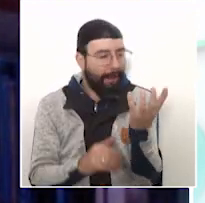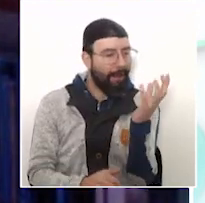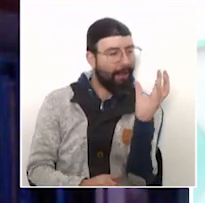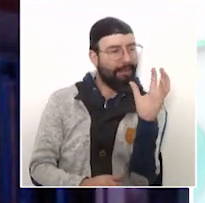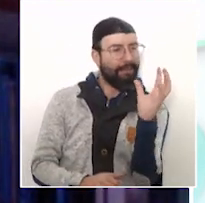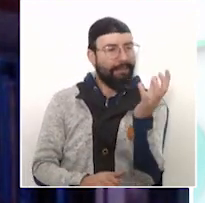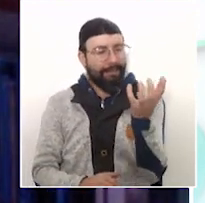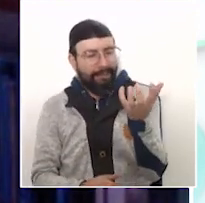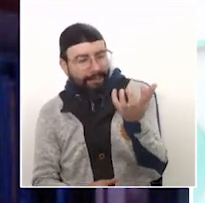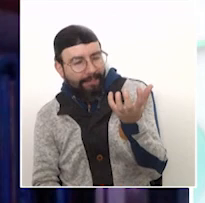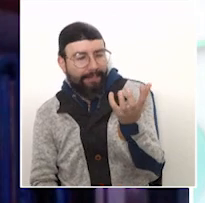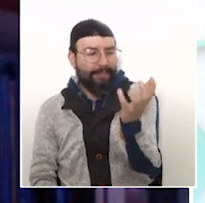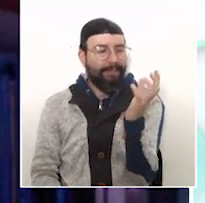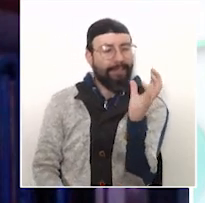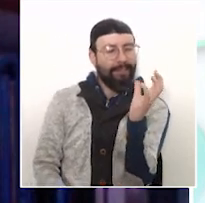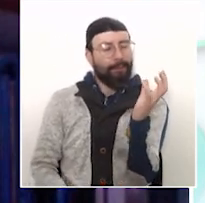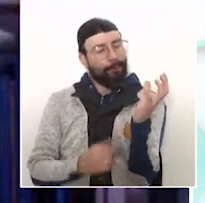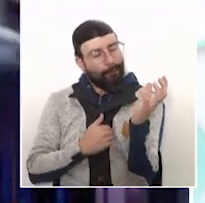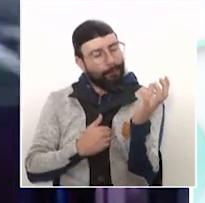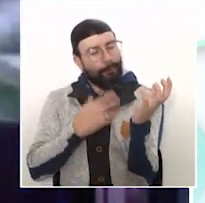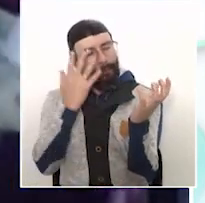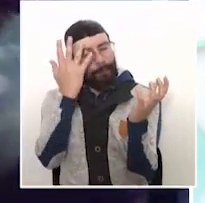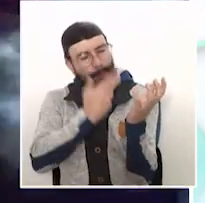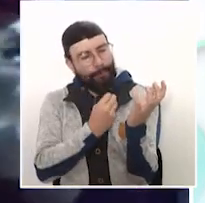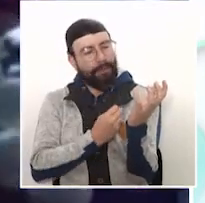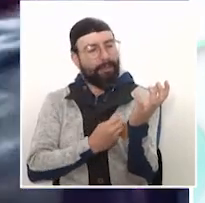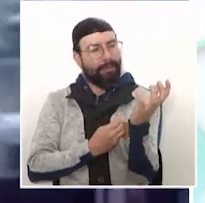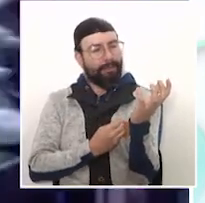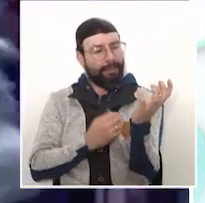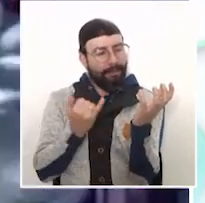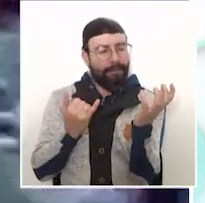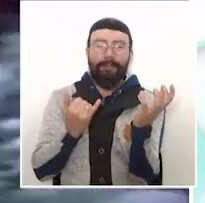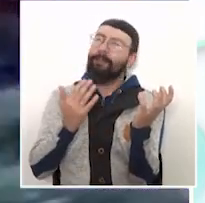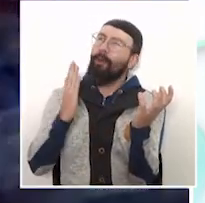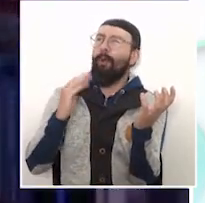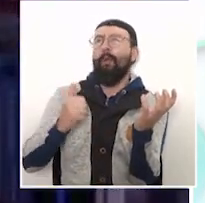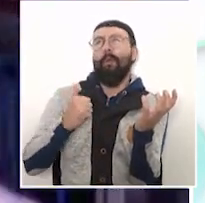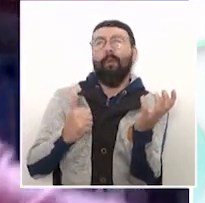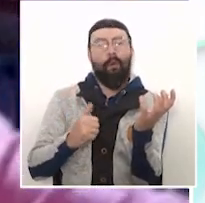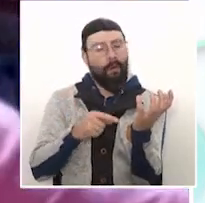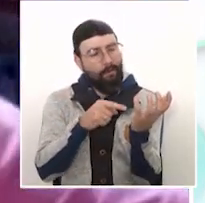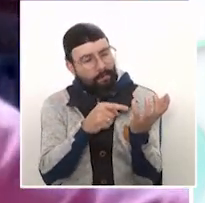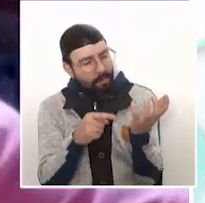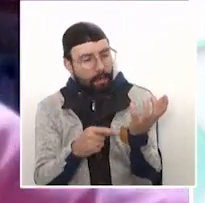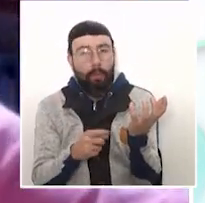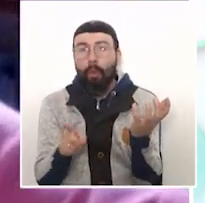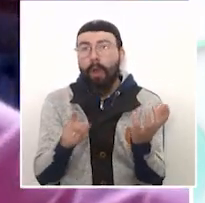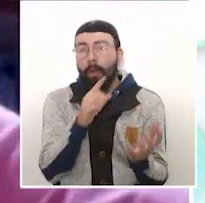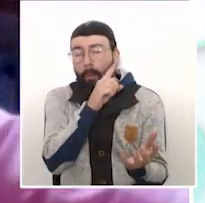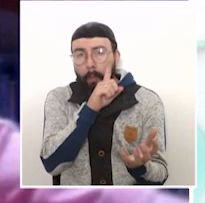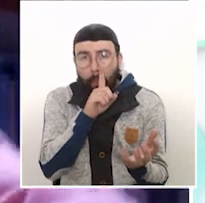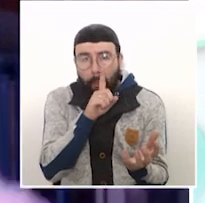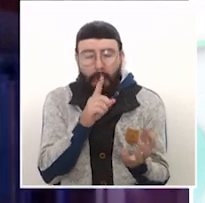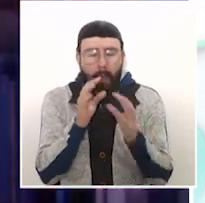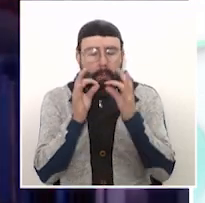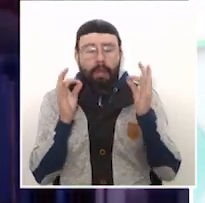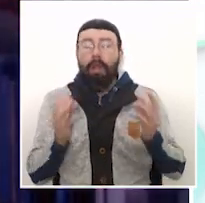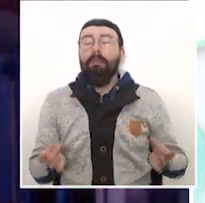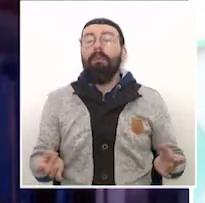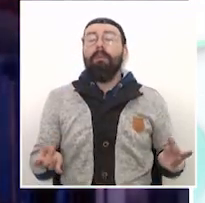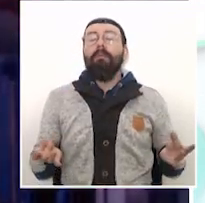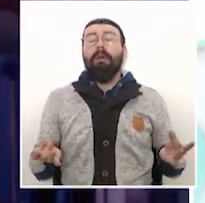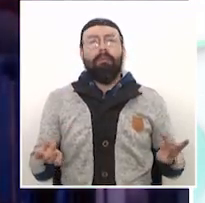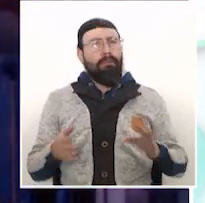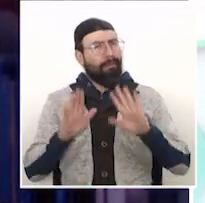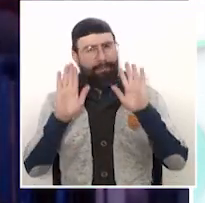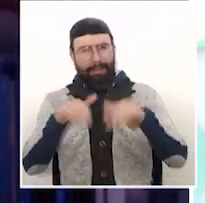eso te conecta con Dios. Ahí acabas de meditar. No es que tengas que estar en silencio, ni con los ojos cerrados, con tu misma mano,